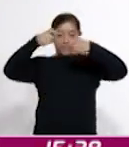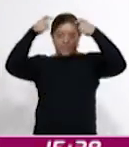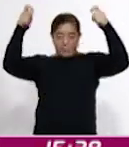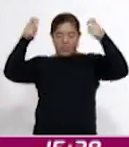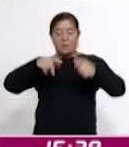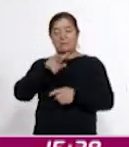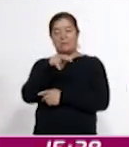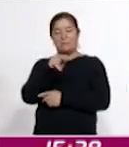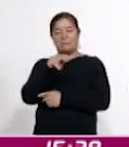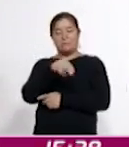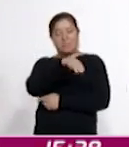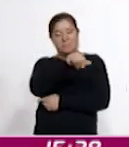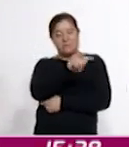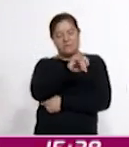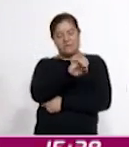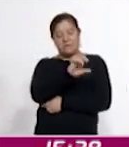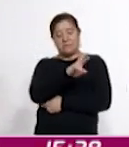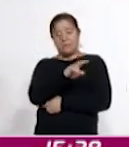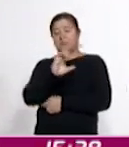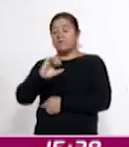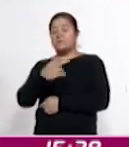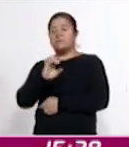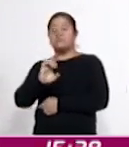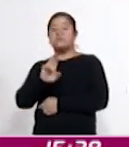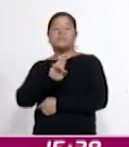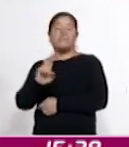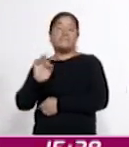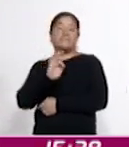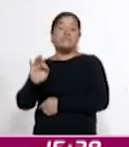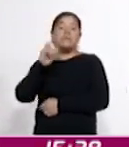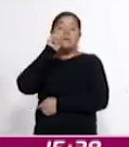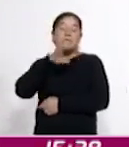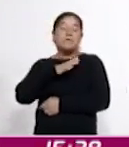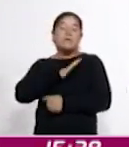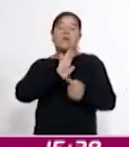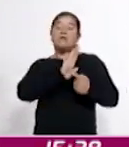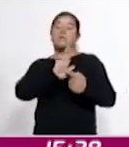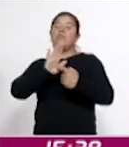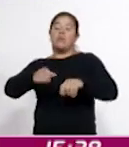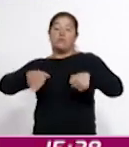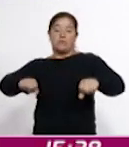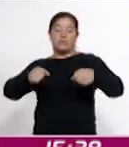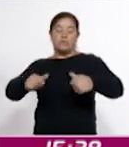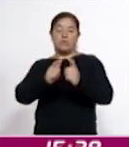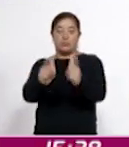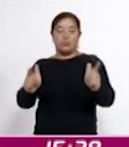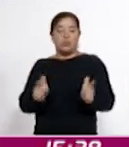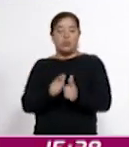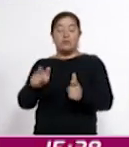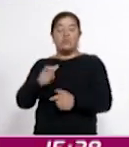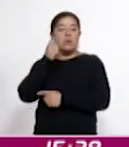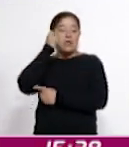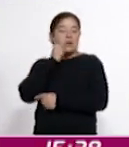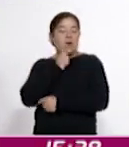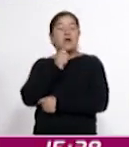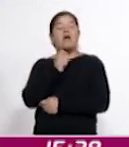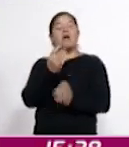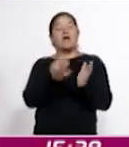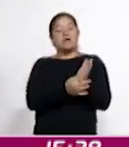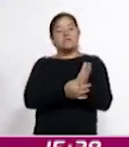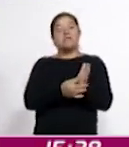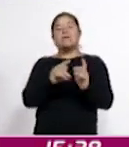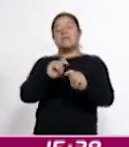exquisitos platillos. También habrá una muestra de motocicletas por parte del grupo de Guerreros de Acero